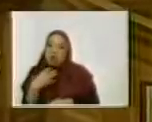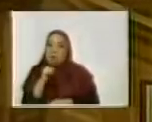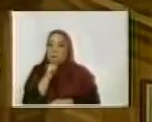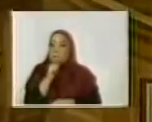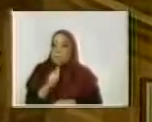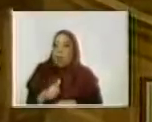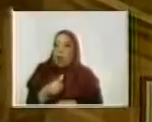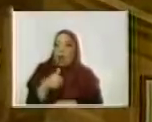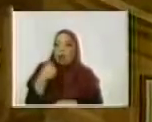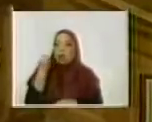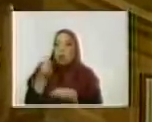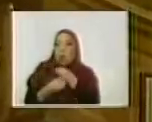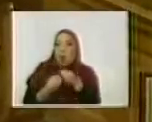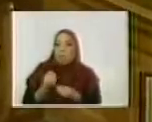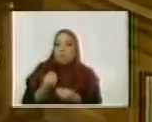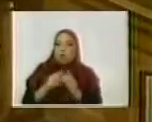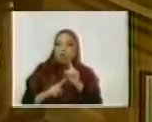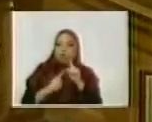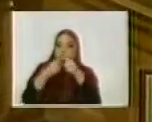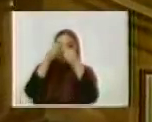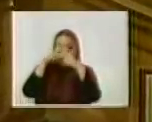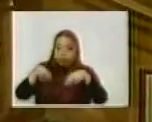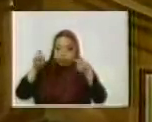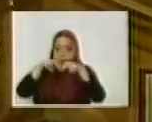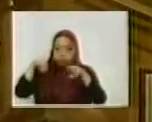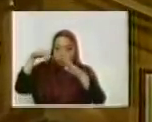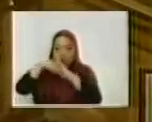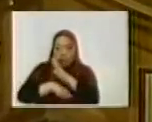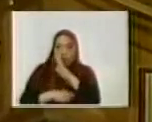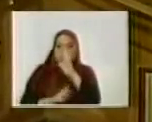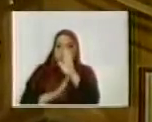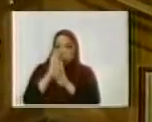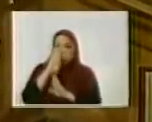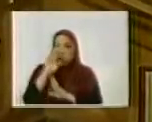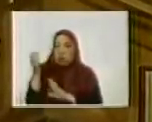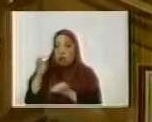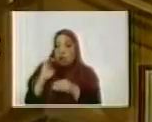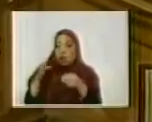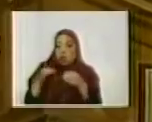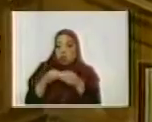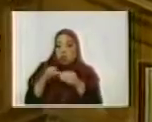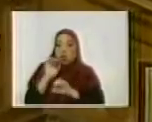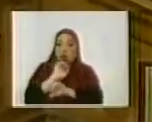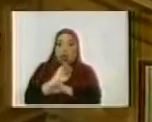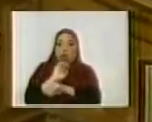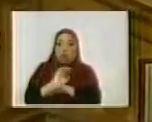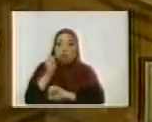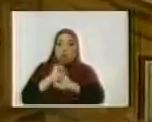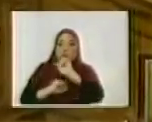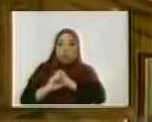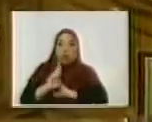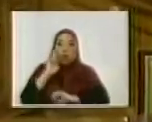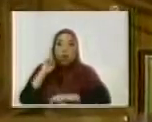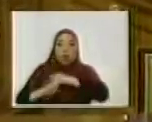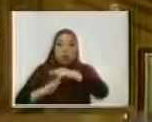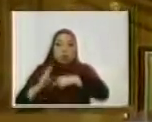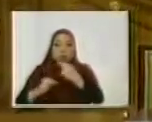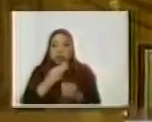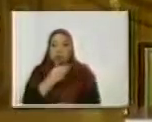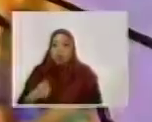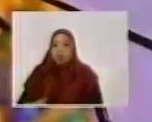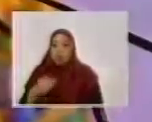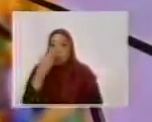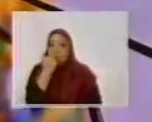es el escudo político de la Revolución Bolivariana, es el escudo del presidente